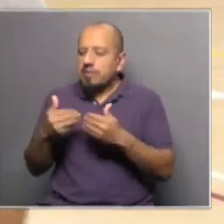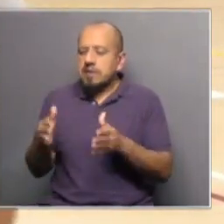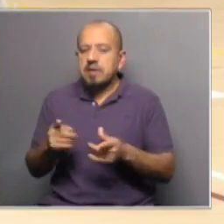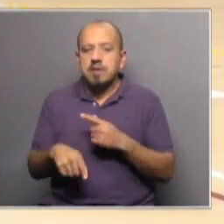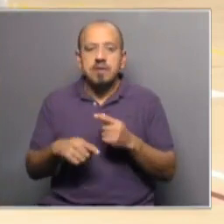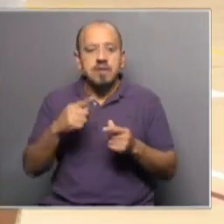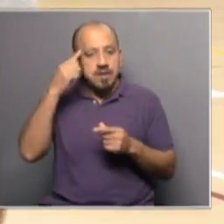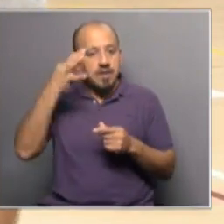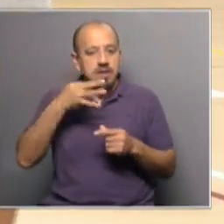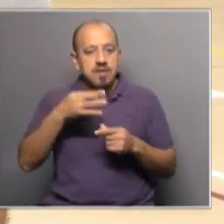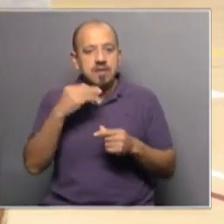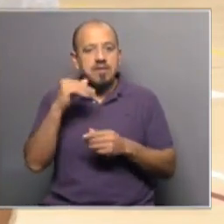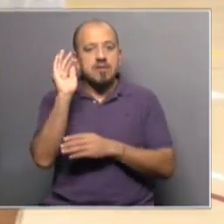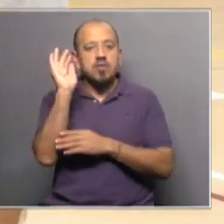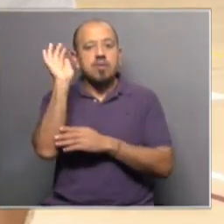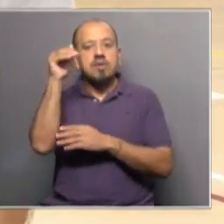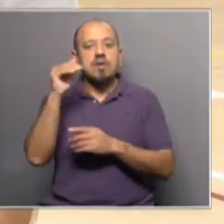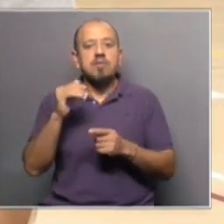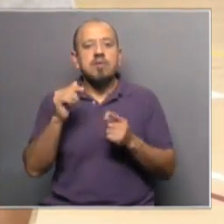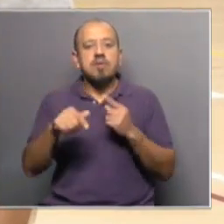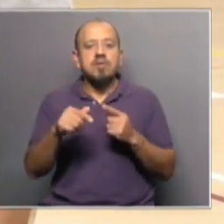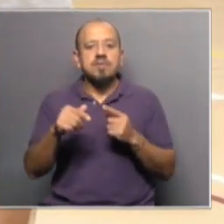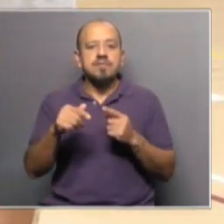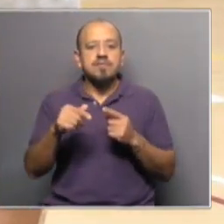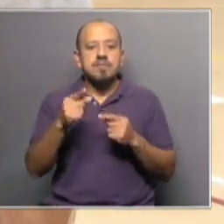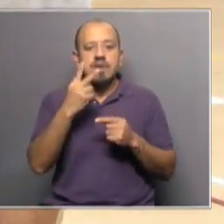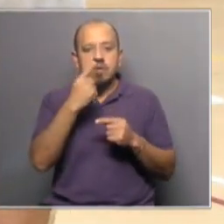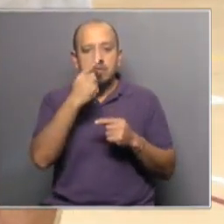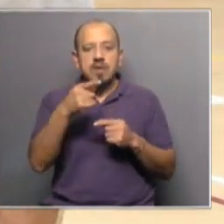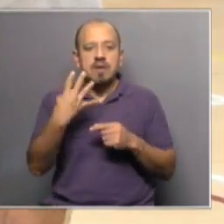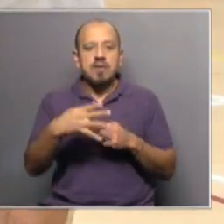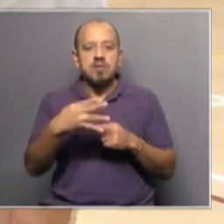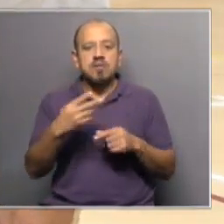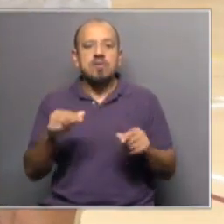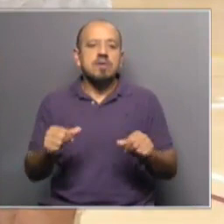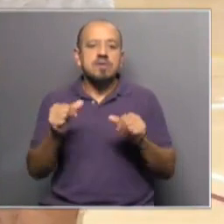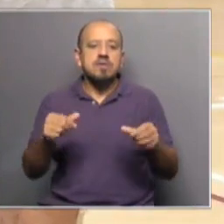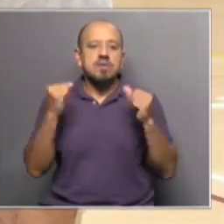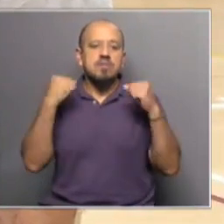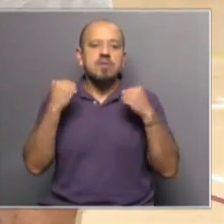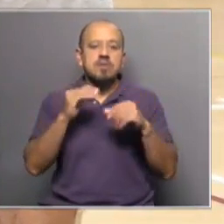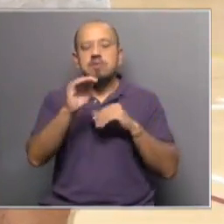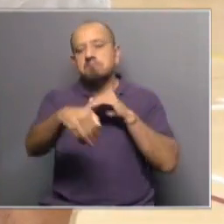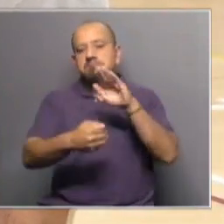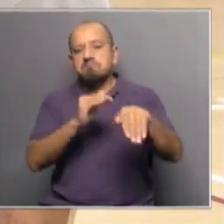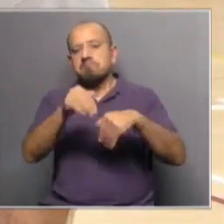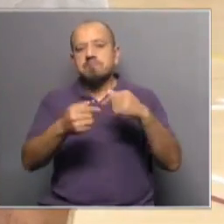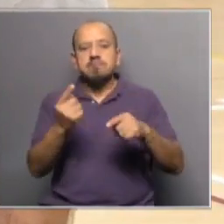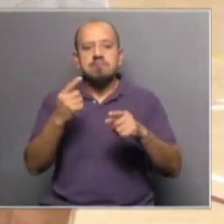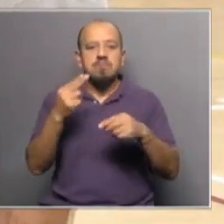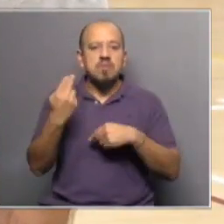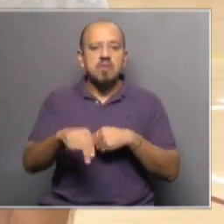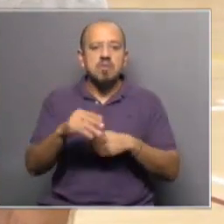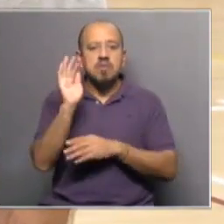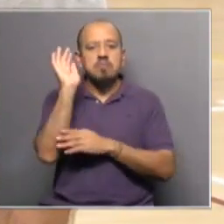realidad con el básquetbol empecé ahí en 2014. Antes hacía deporte, natación, pero nunca